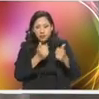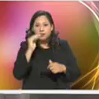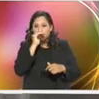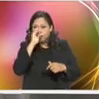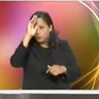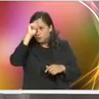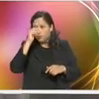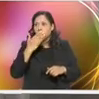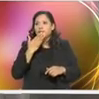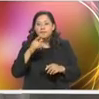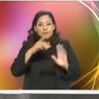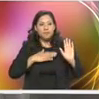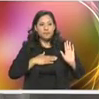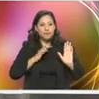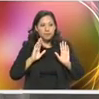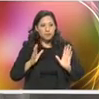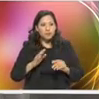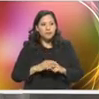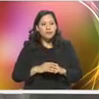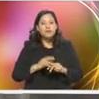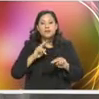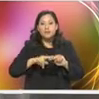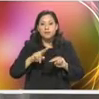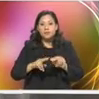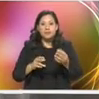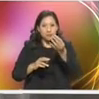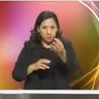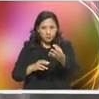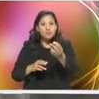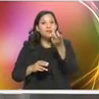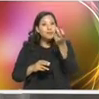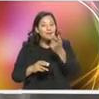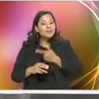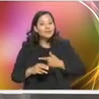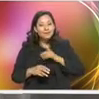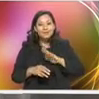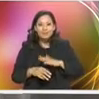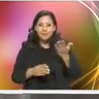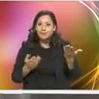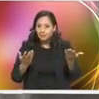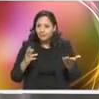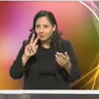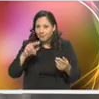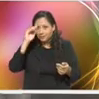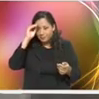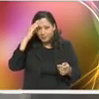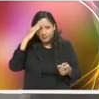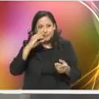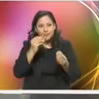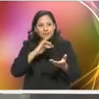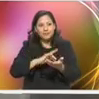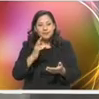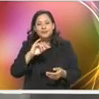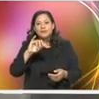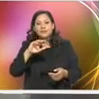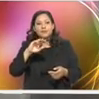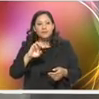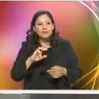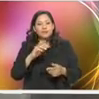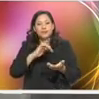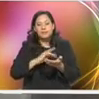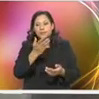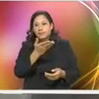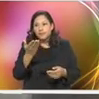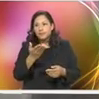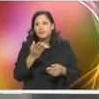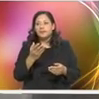que va, ¿eh? Va ya que estás va. comprometidísimo. Y hay que traer pases. Eso nos gusta más, ¿a poco no, señor o señora? Muchísimas gracias, No, Jaime. muchas gracias a